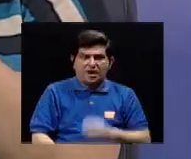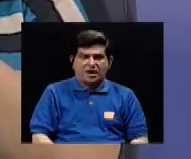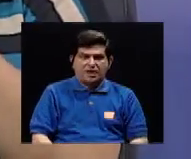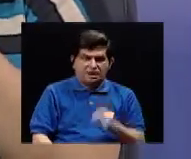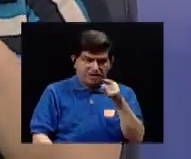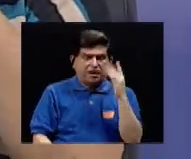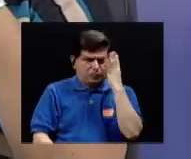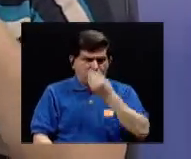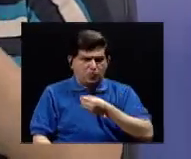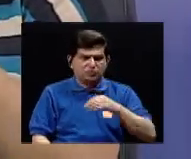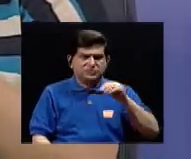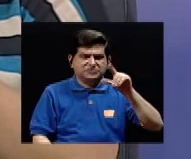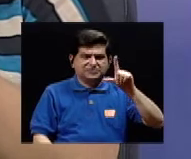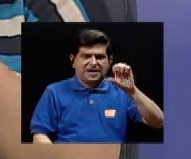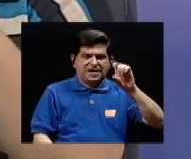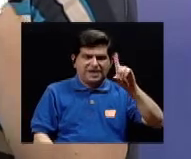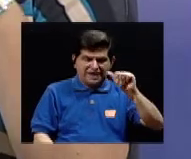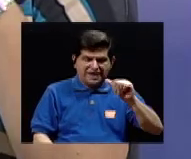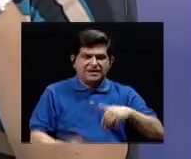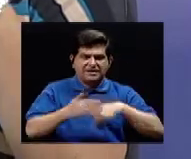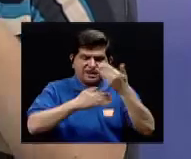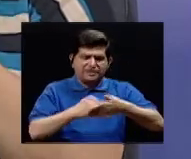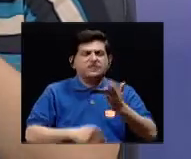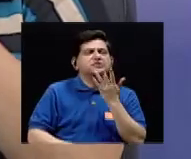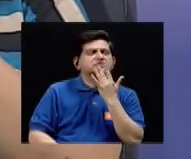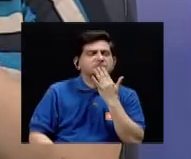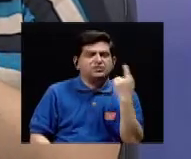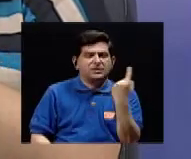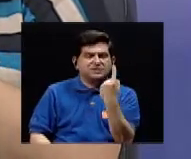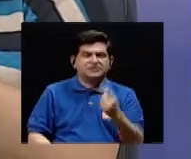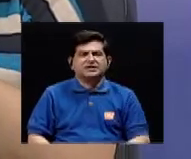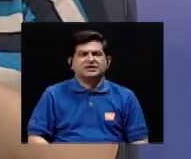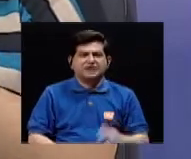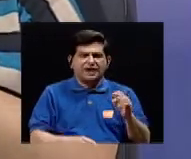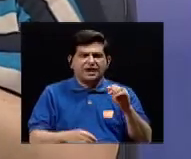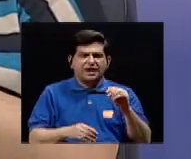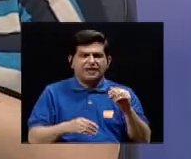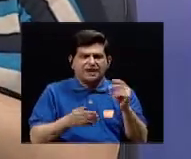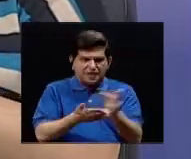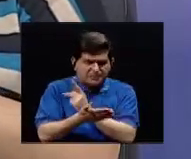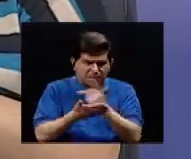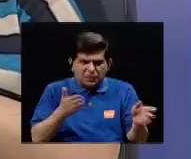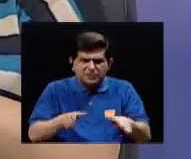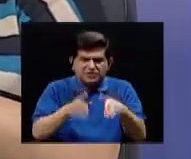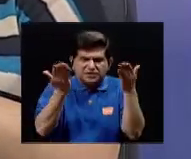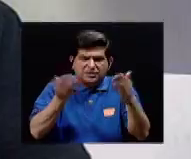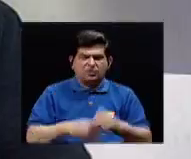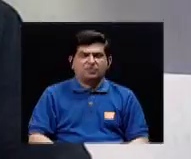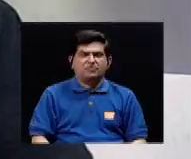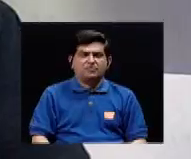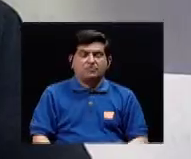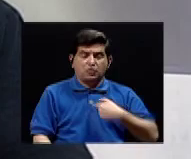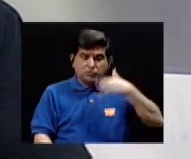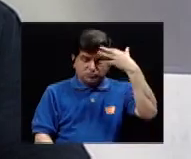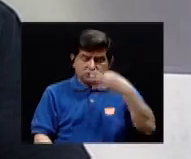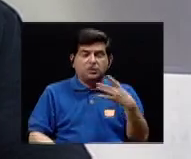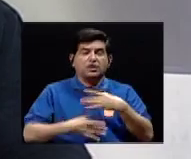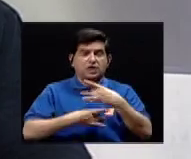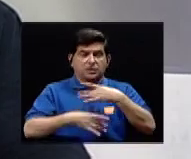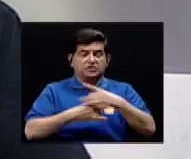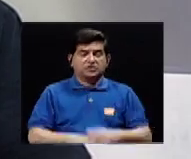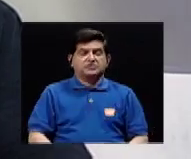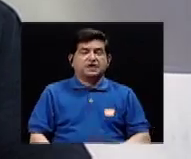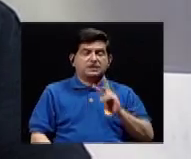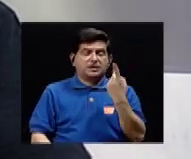Leda, y segundo, los colores, cómo se veía cada provincia, ¿cómo se lo plantearon ustedes? Bueno, por ejemplo, a mí me parece